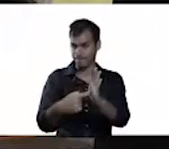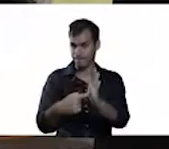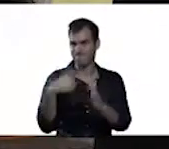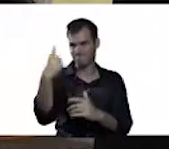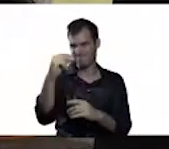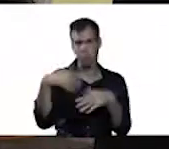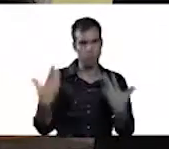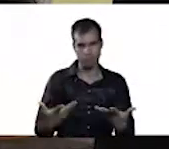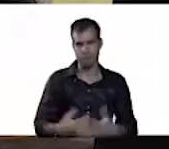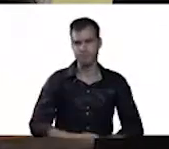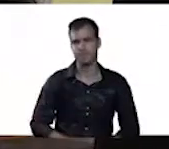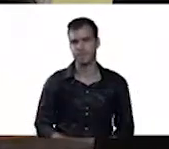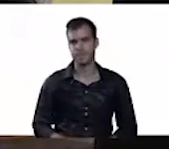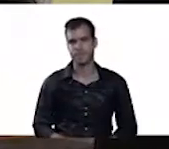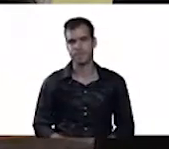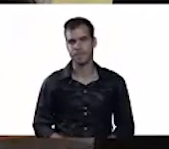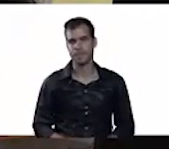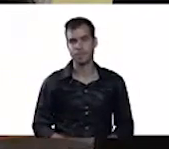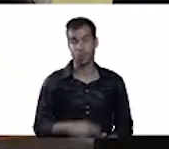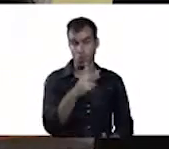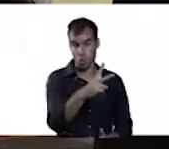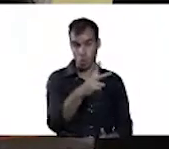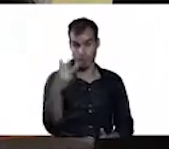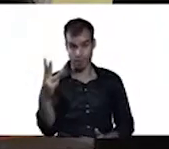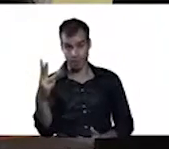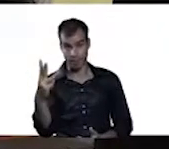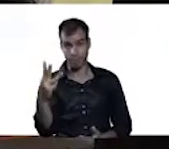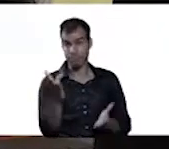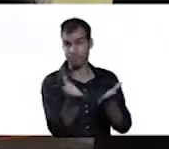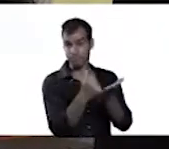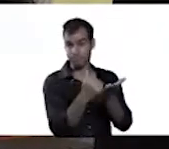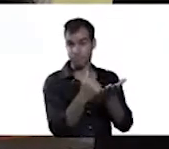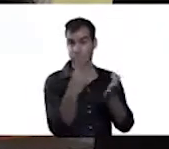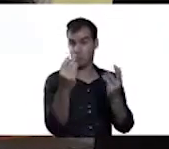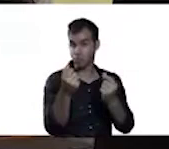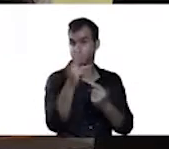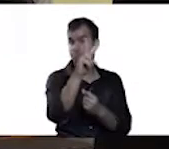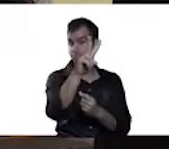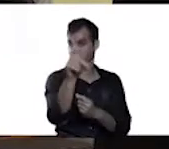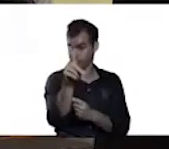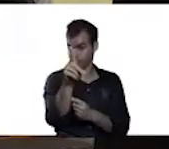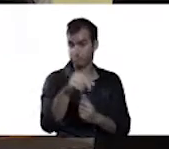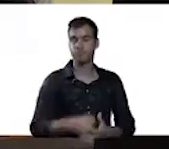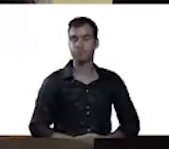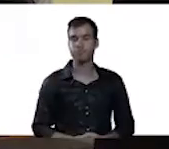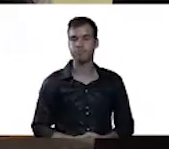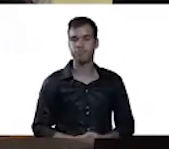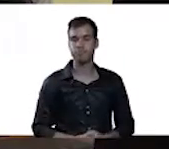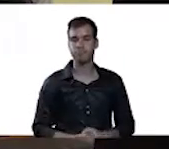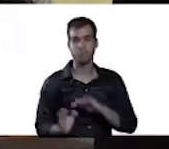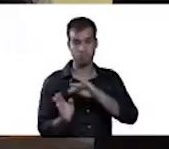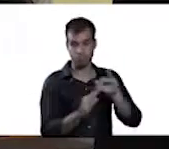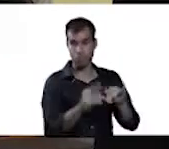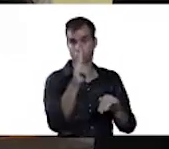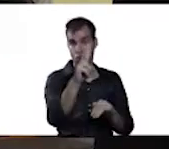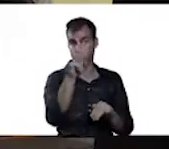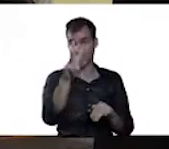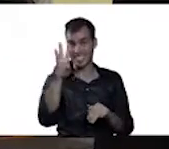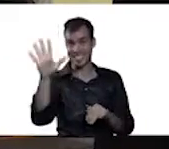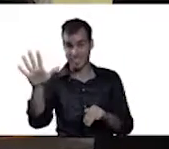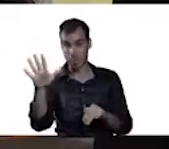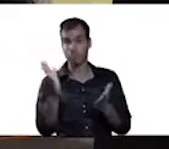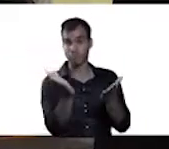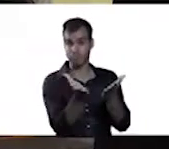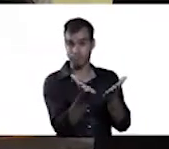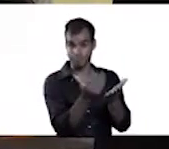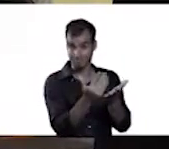les sugerimos las siguientes actividades. 2 y 3 de la página 21,